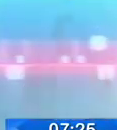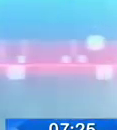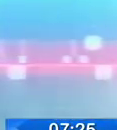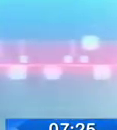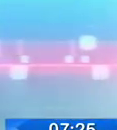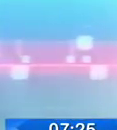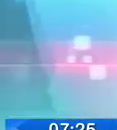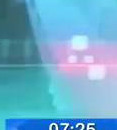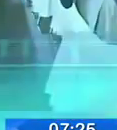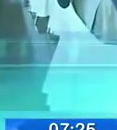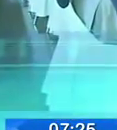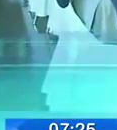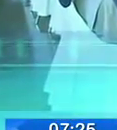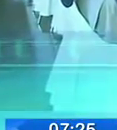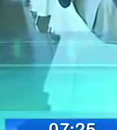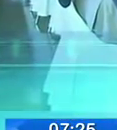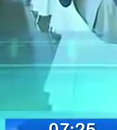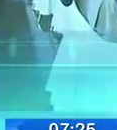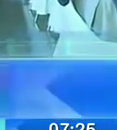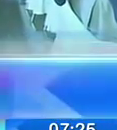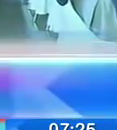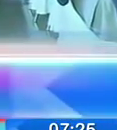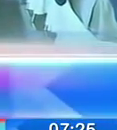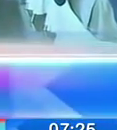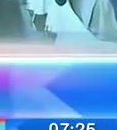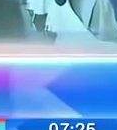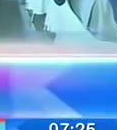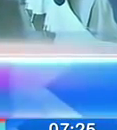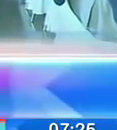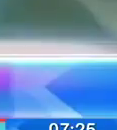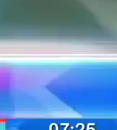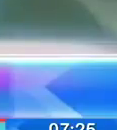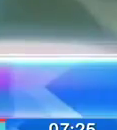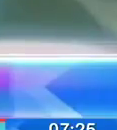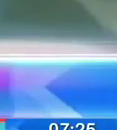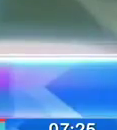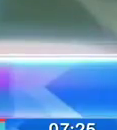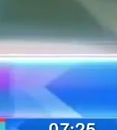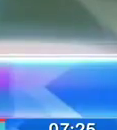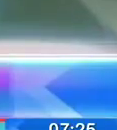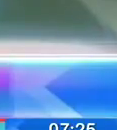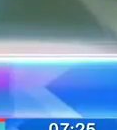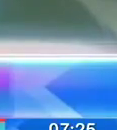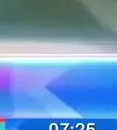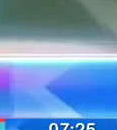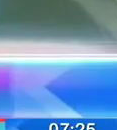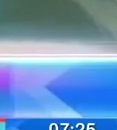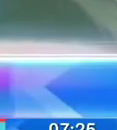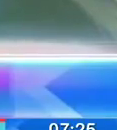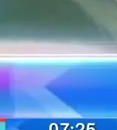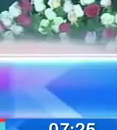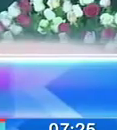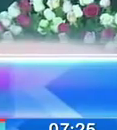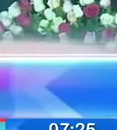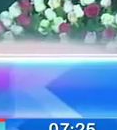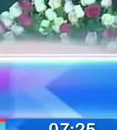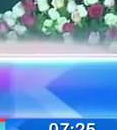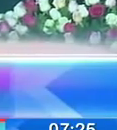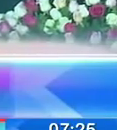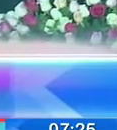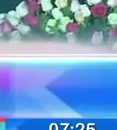de separarnos brevemente. Vamos a contarles que el presidente de la República, Lenín Moreno, insistió en el golpe de Estado que se pretendió dar durante